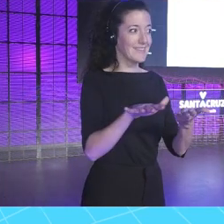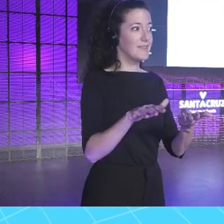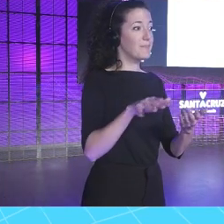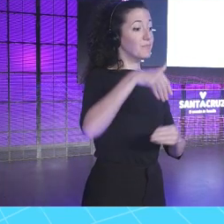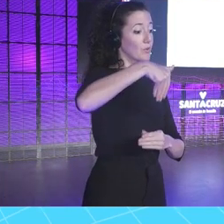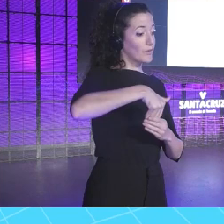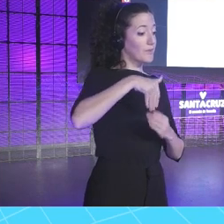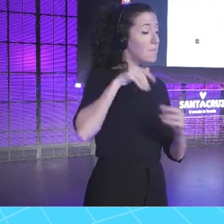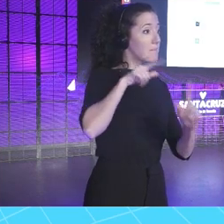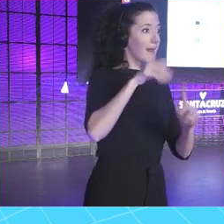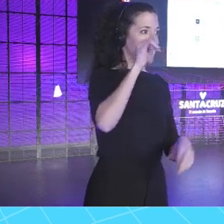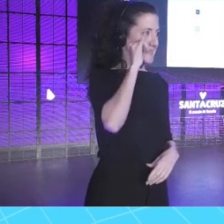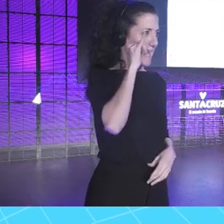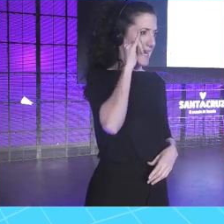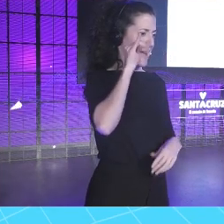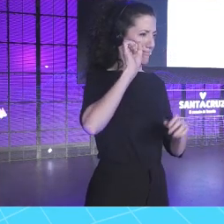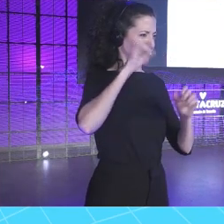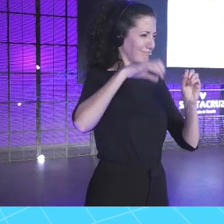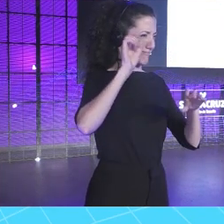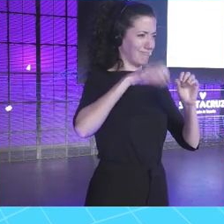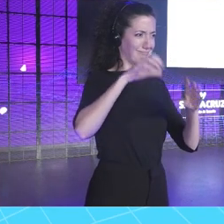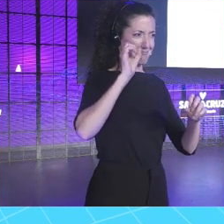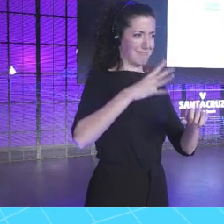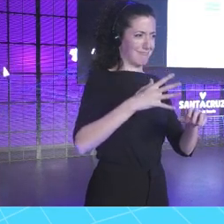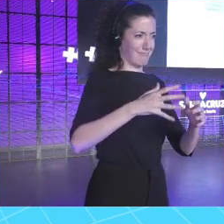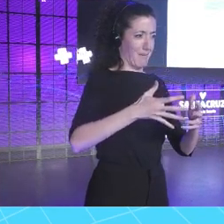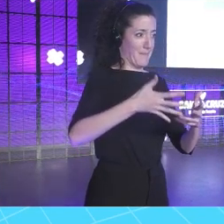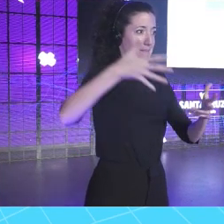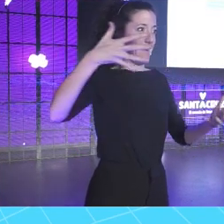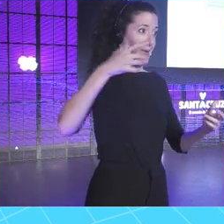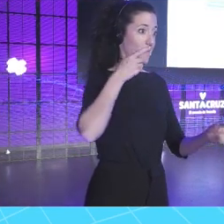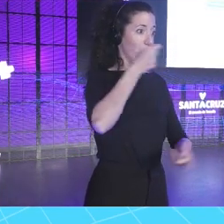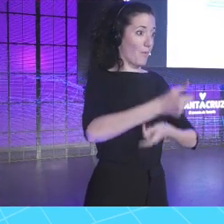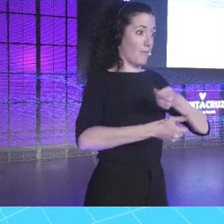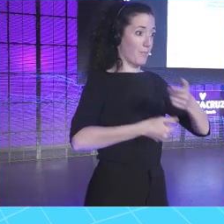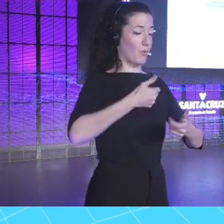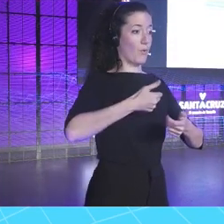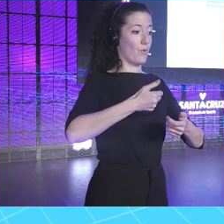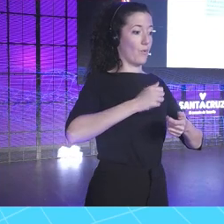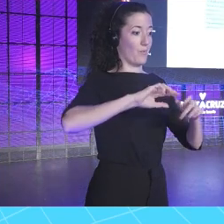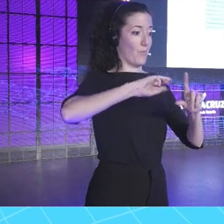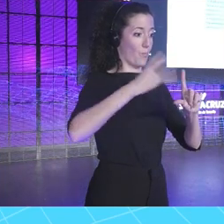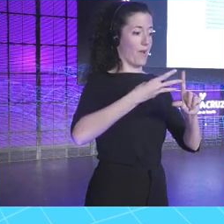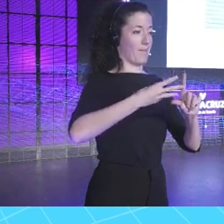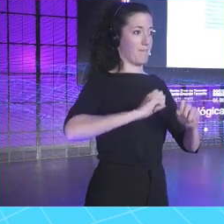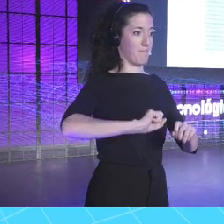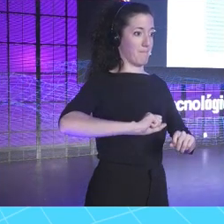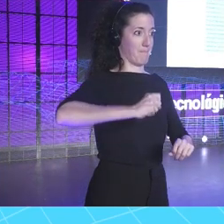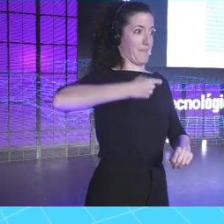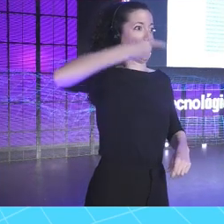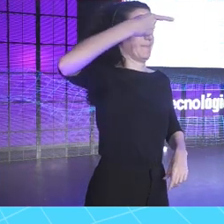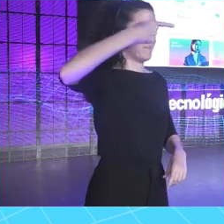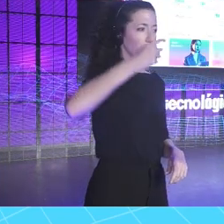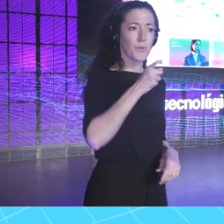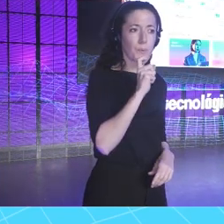contenido para Instagram a saco para que poco a poco se vaya posicionando cómo lo voy a hacer Si me queda literal un minuto y 33 segundos pues copiaré